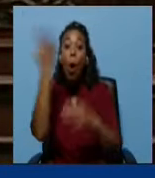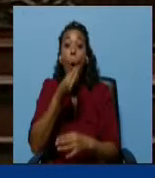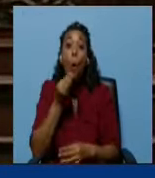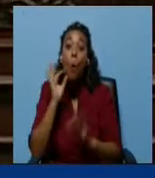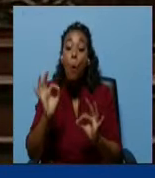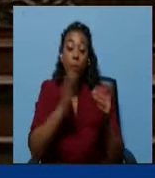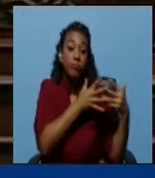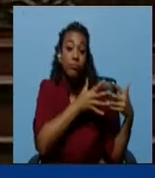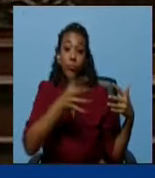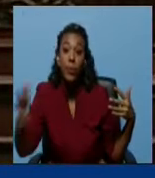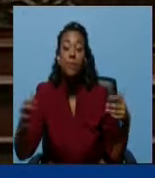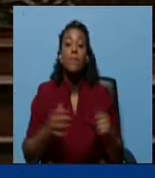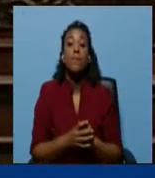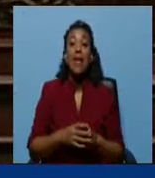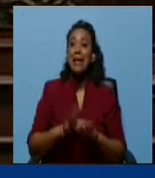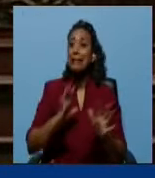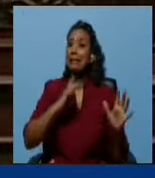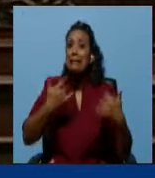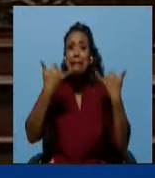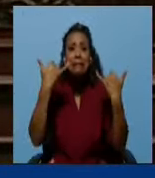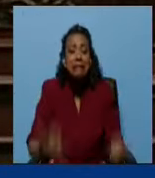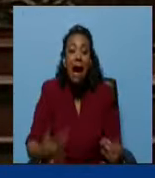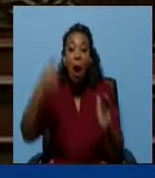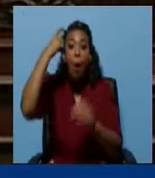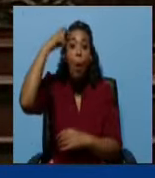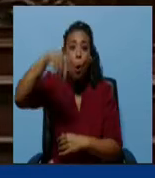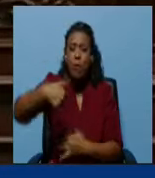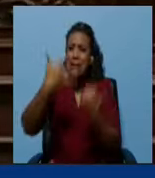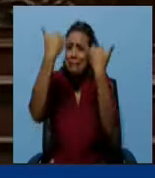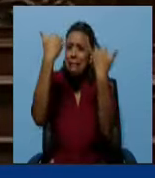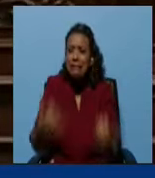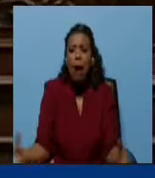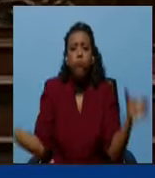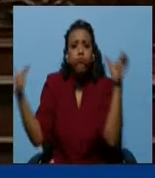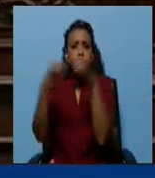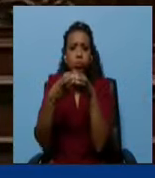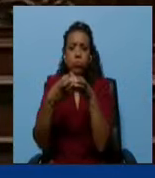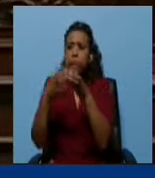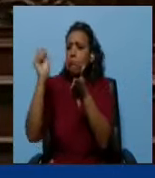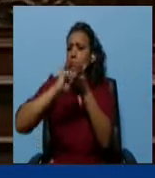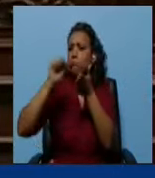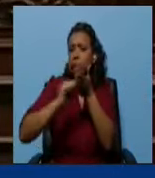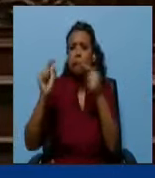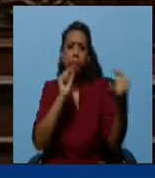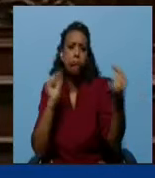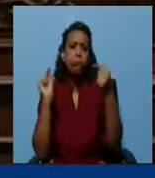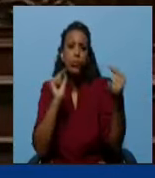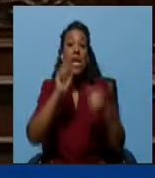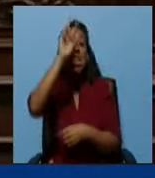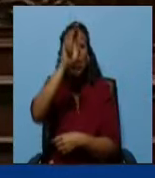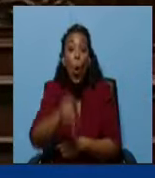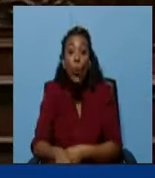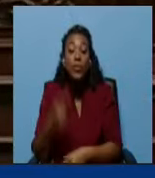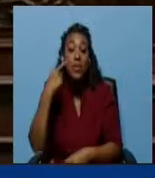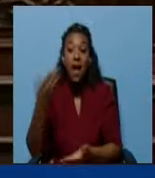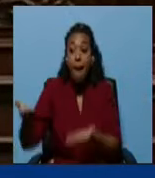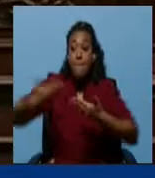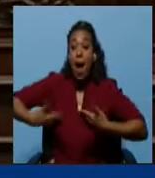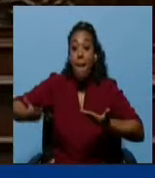Y que de inmediato salgan aquí a reunirse y a diario me hagan